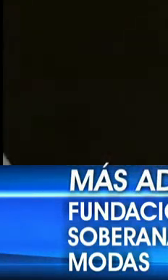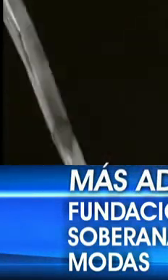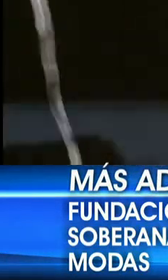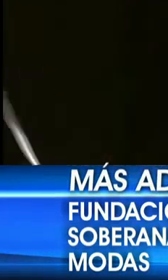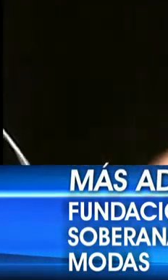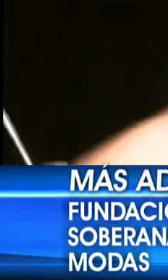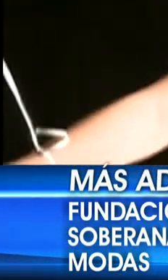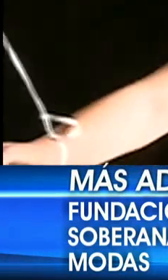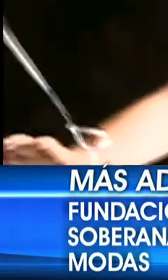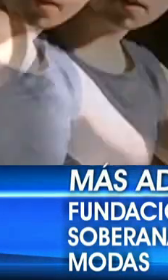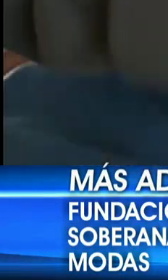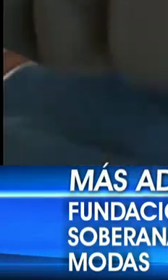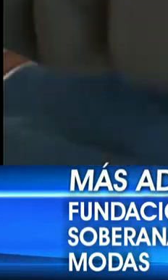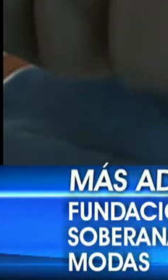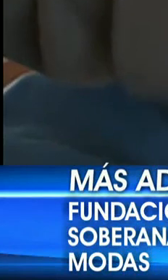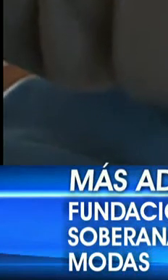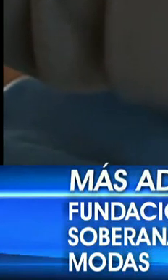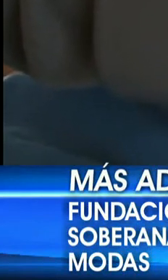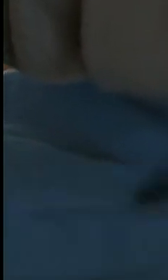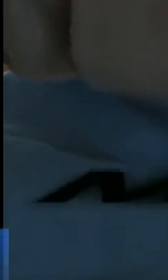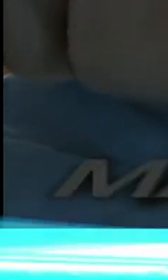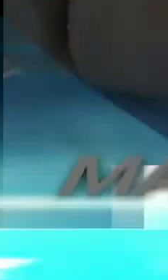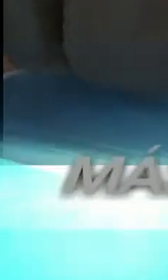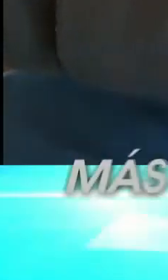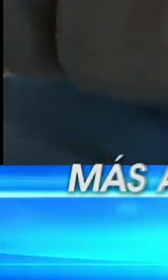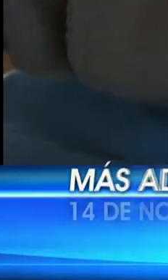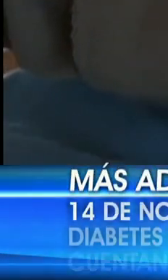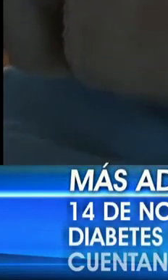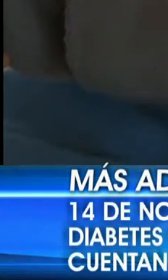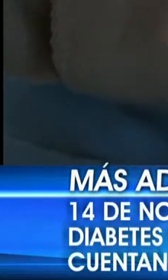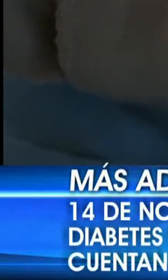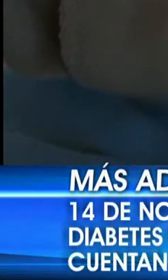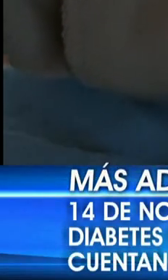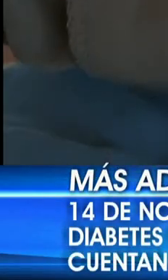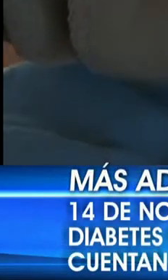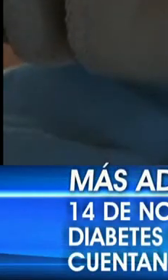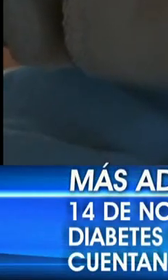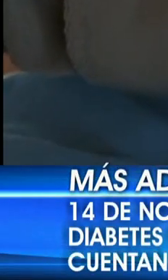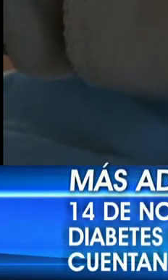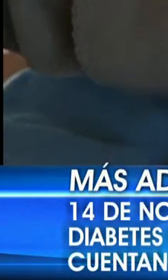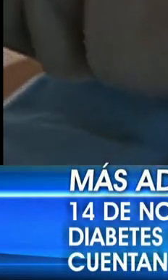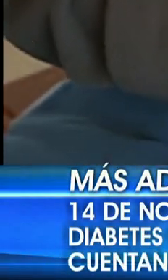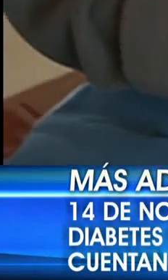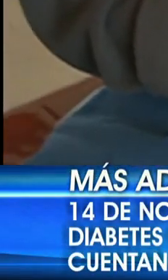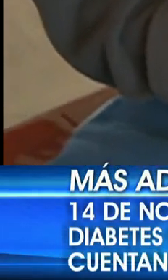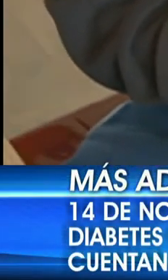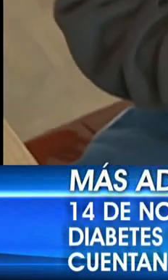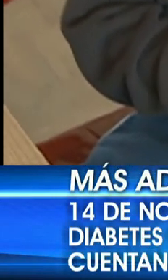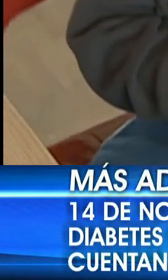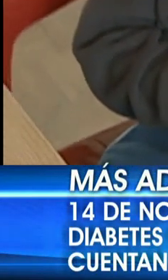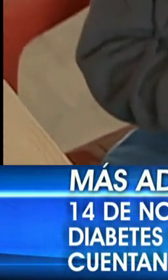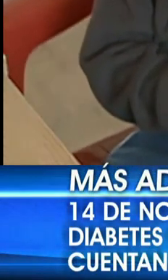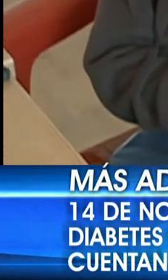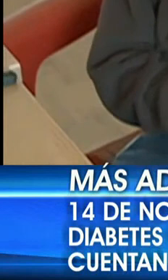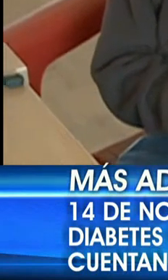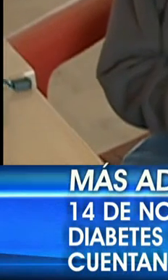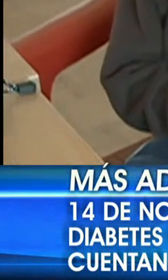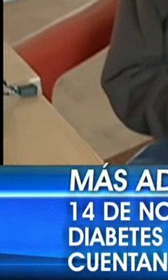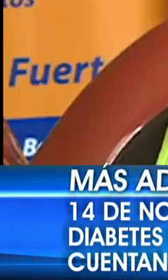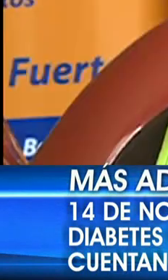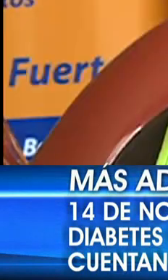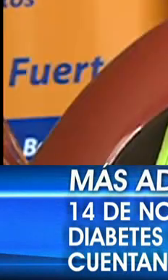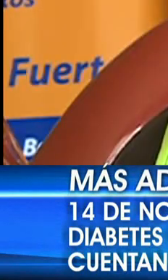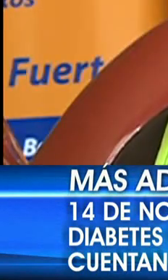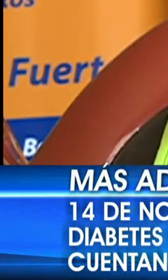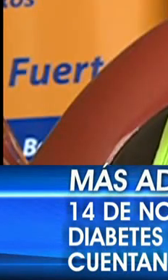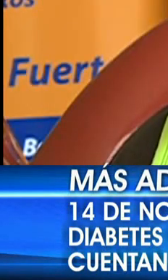de Down. También vamos a conocer la vida de los muchachos que tienen diabetes juvenil. Vamos a ver sus